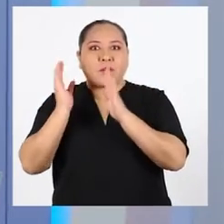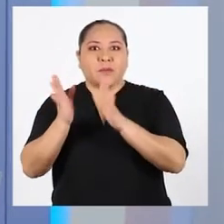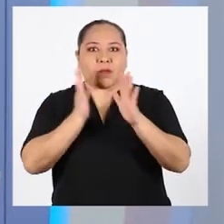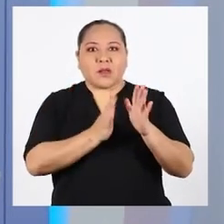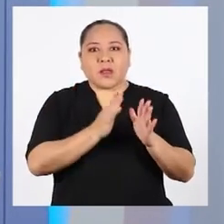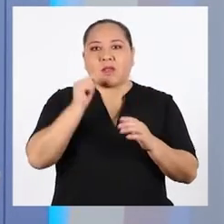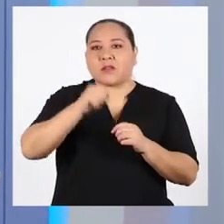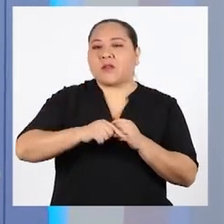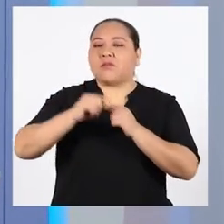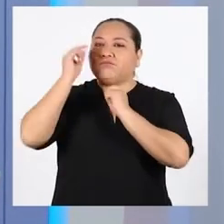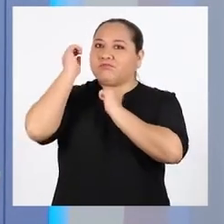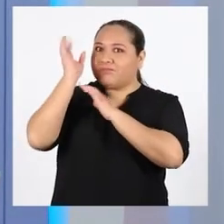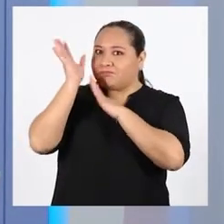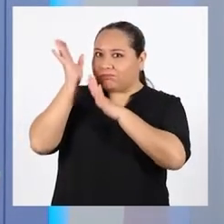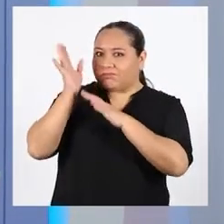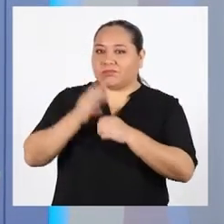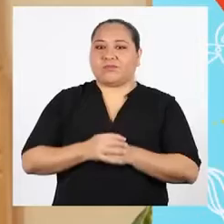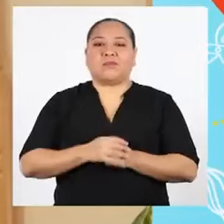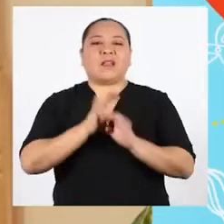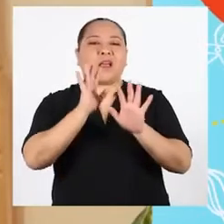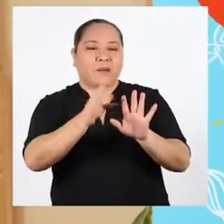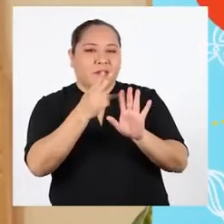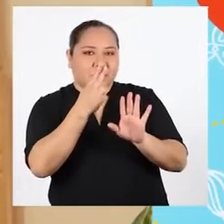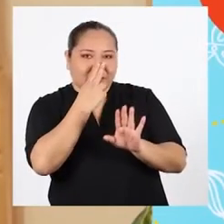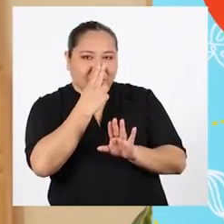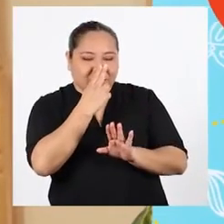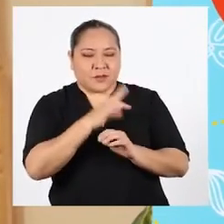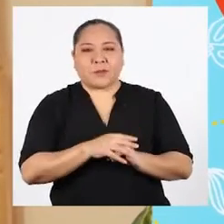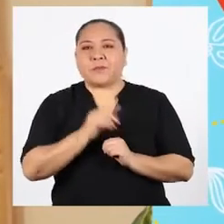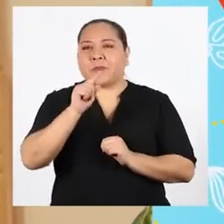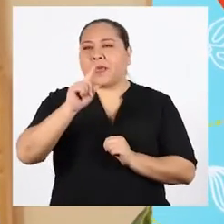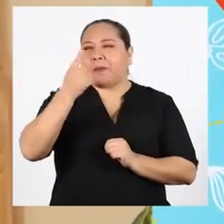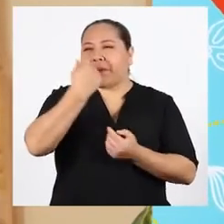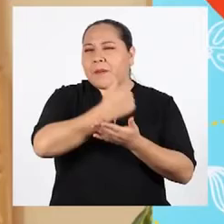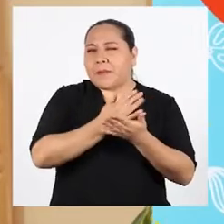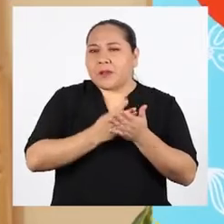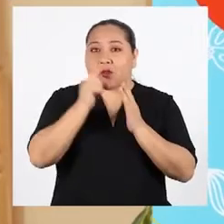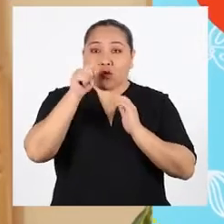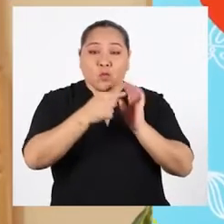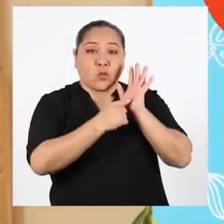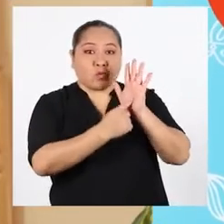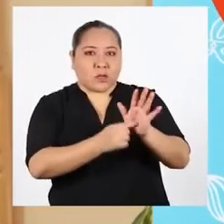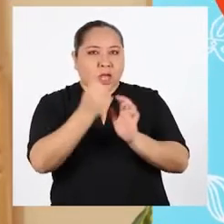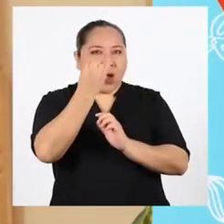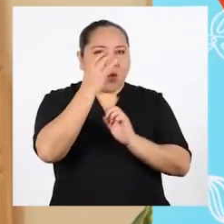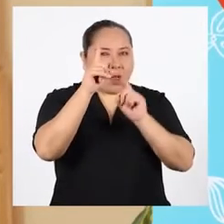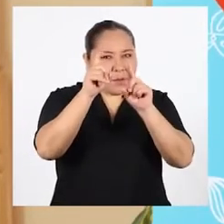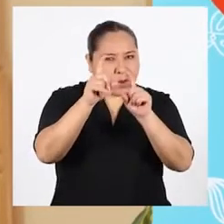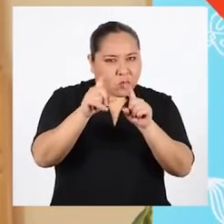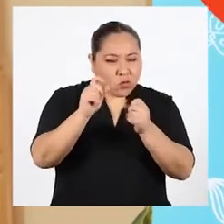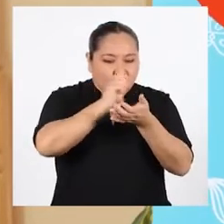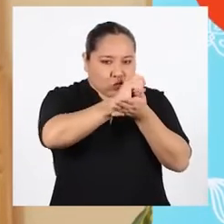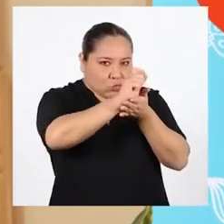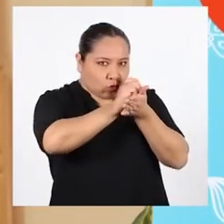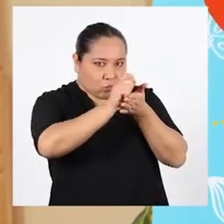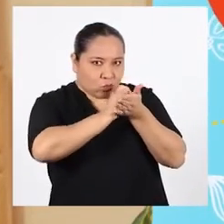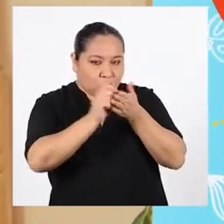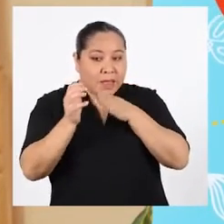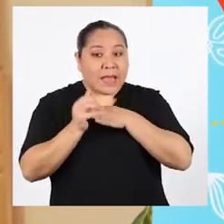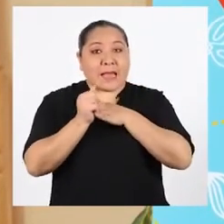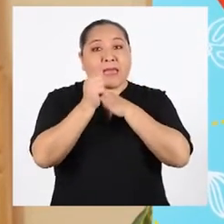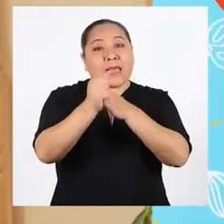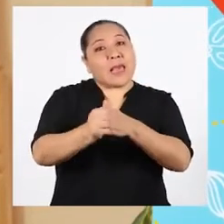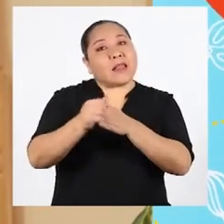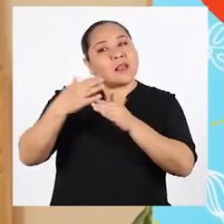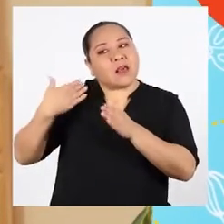elaborar nuestro discurso. A ver, Tocino, en el primer bloque nos mostraste unas preguntas que habías anotado